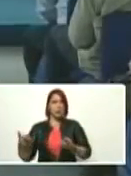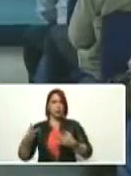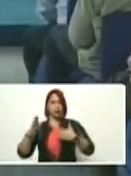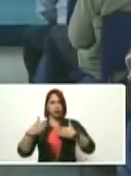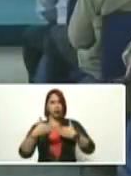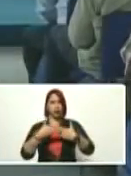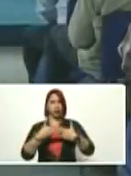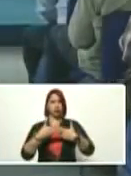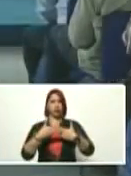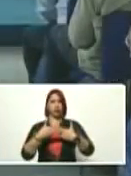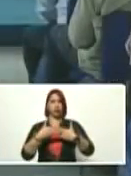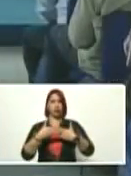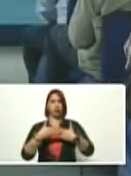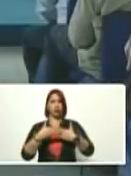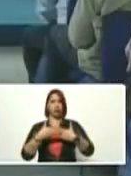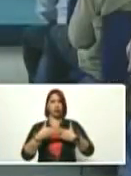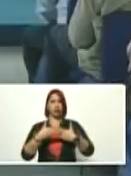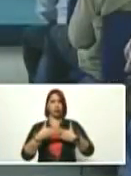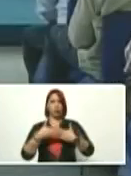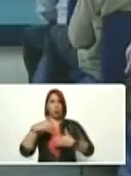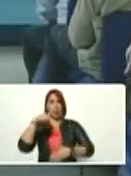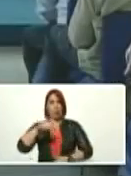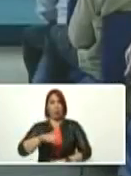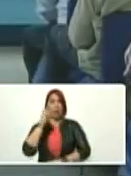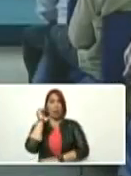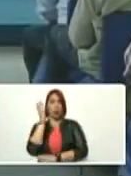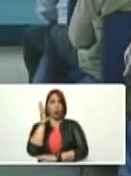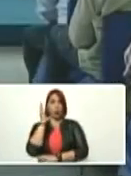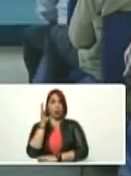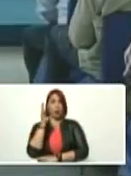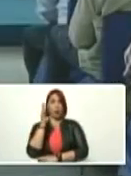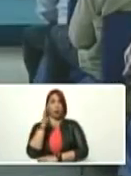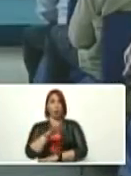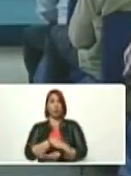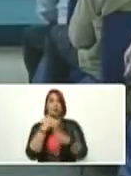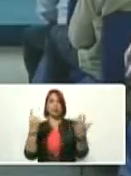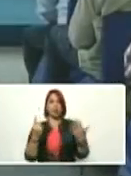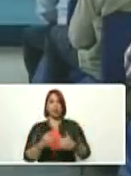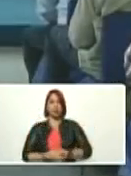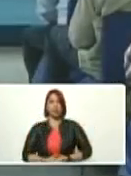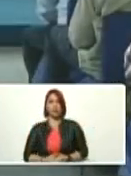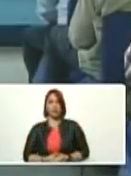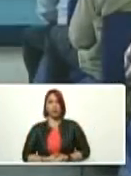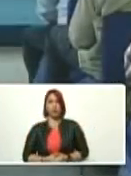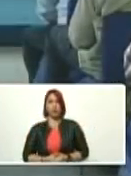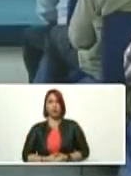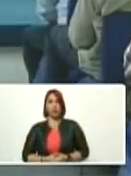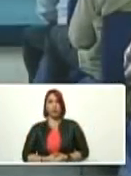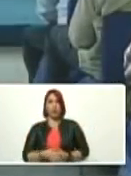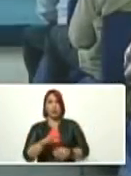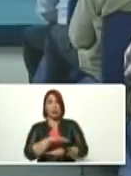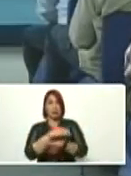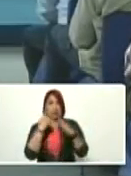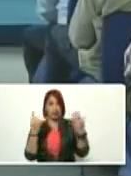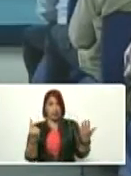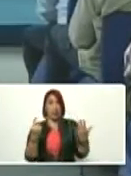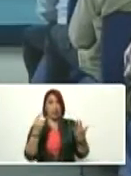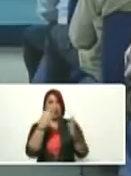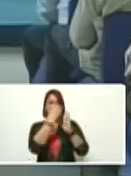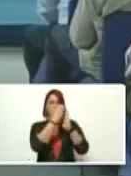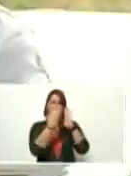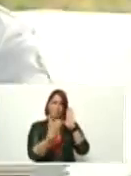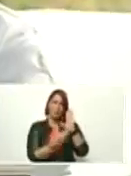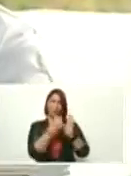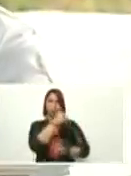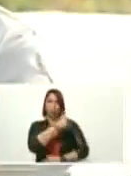clausura de este Congreso número 16, 16 capítulos,